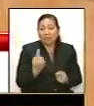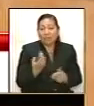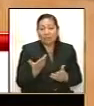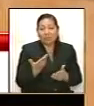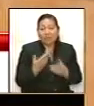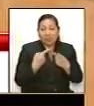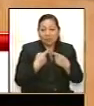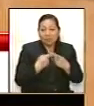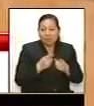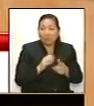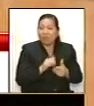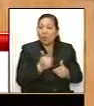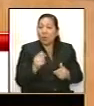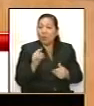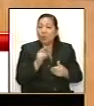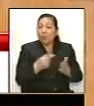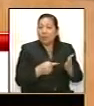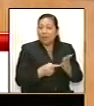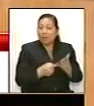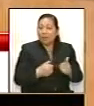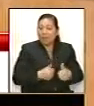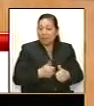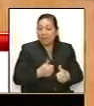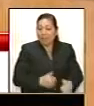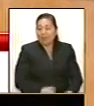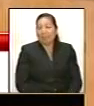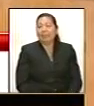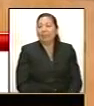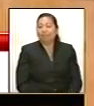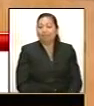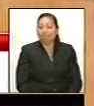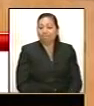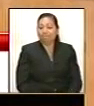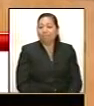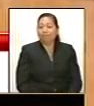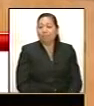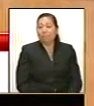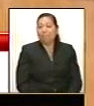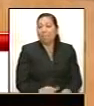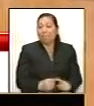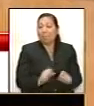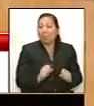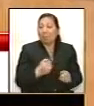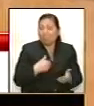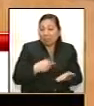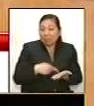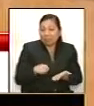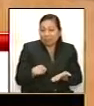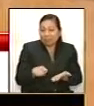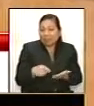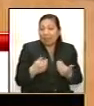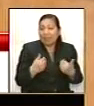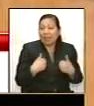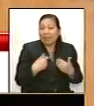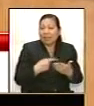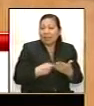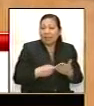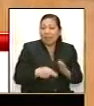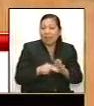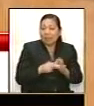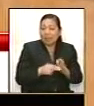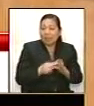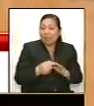delito informático, sino es la utilización de tecnología en la persecución del delito en general. Si bien lo pueden derivar, y lo pueden, tendrían que derivar a una